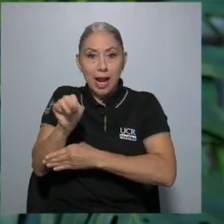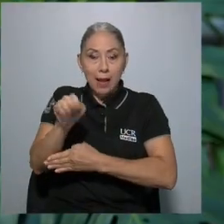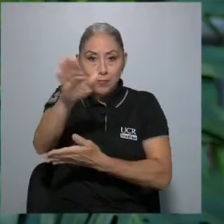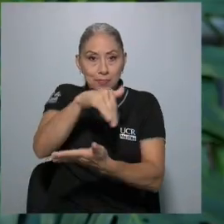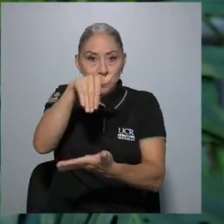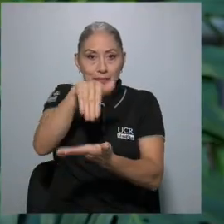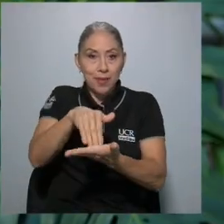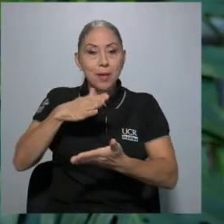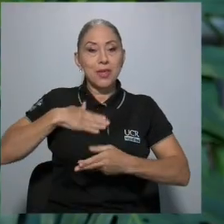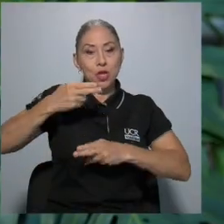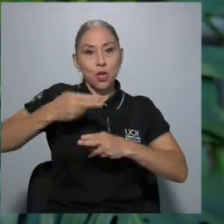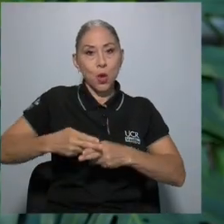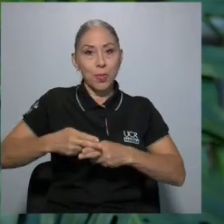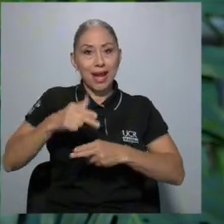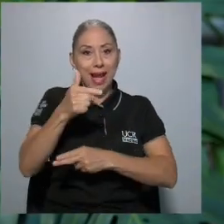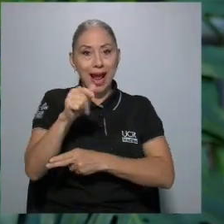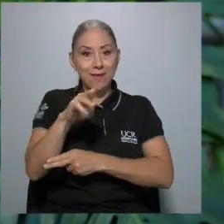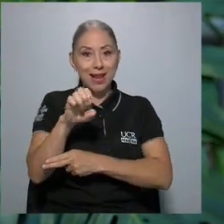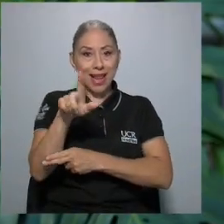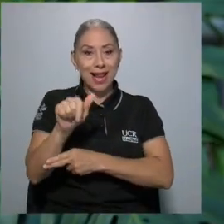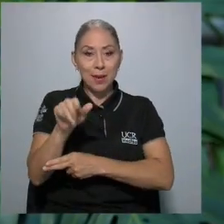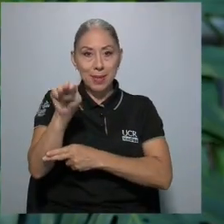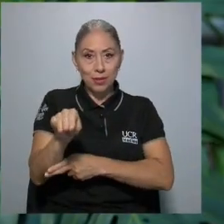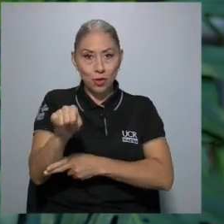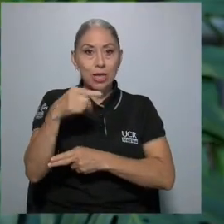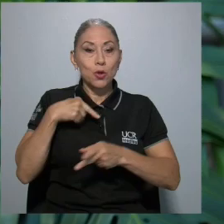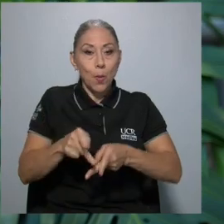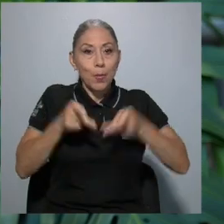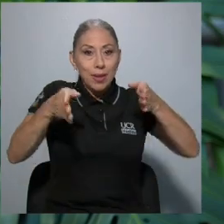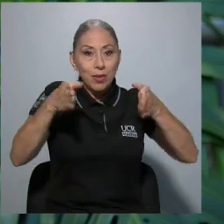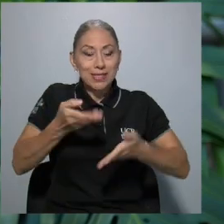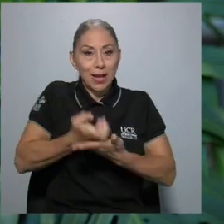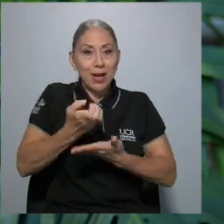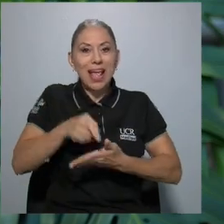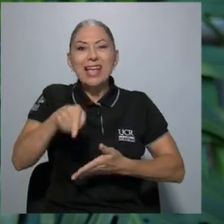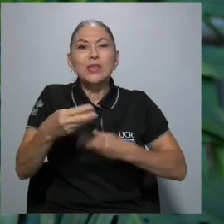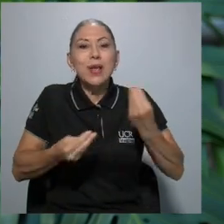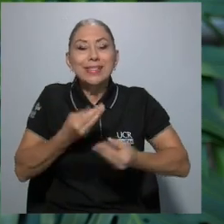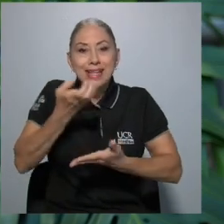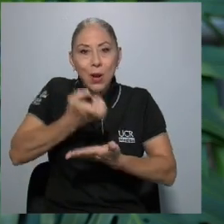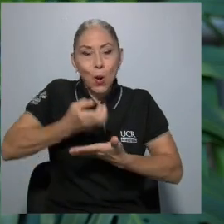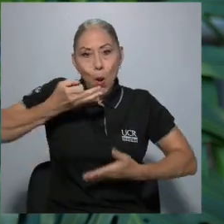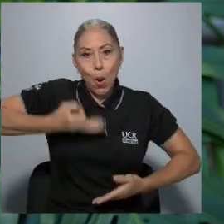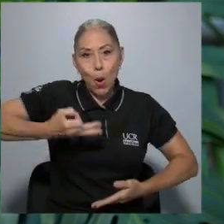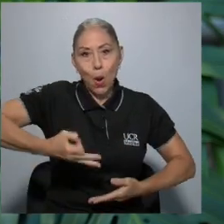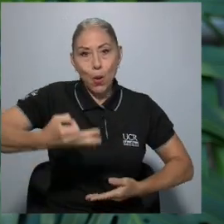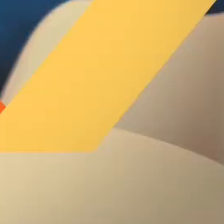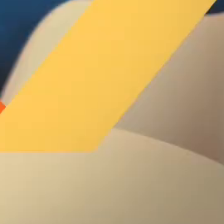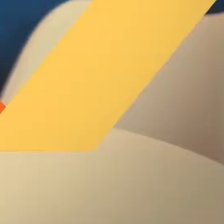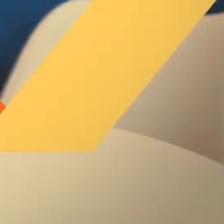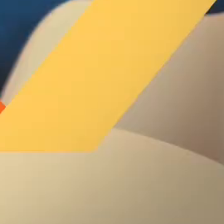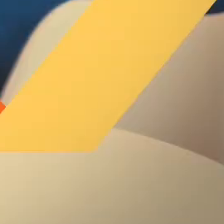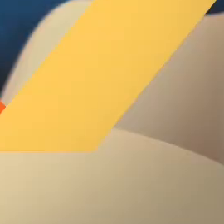Mi nombre es Gabriela Mayorga, soy periodista económica y esto es Economía para Llevar.